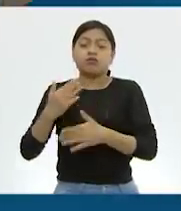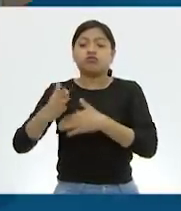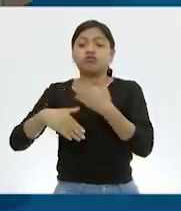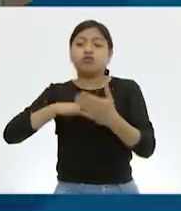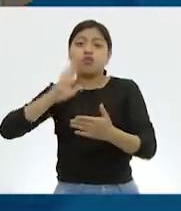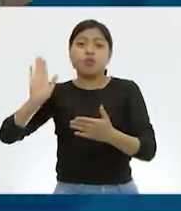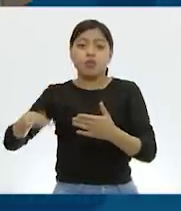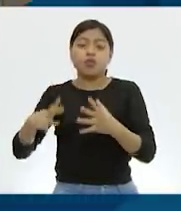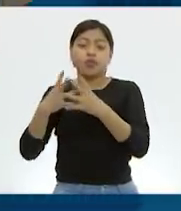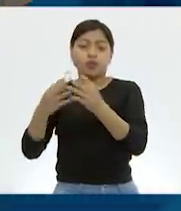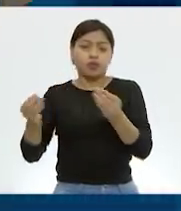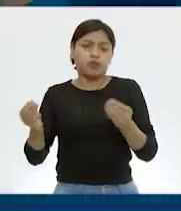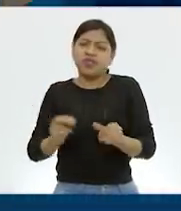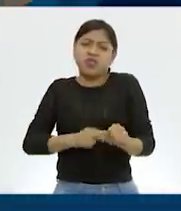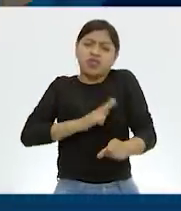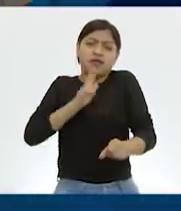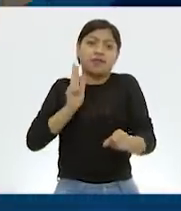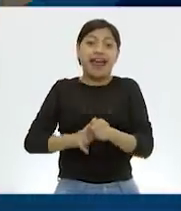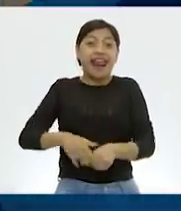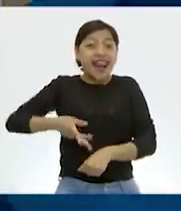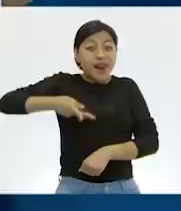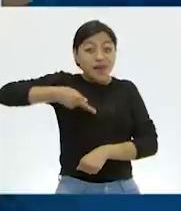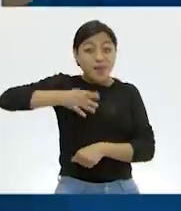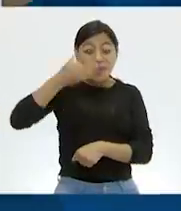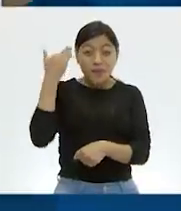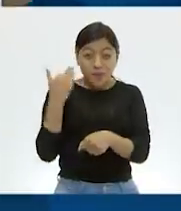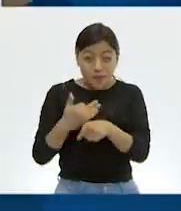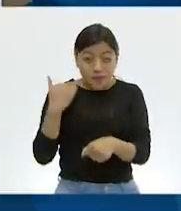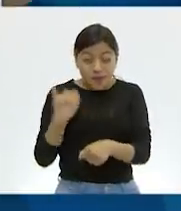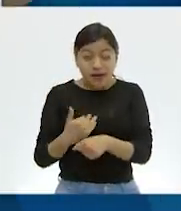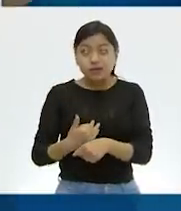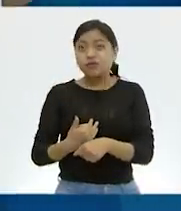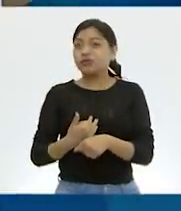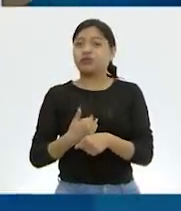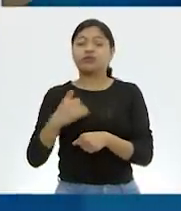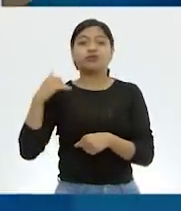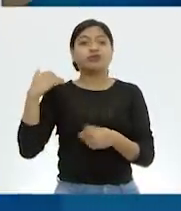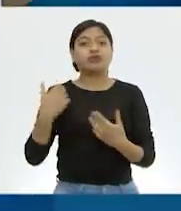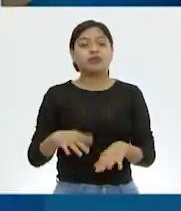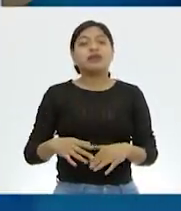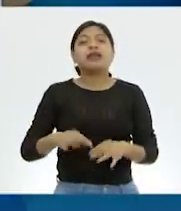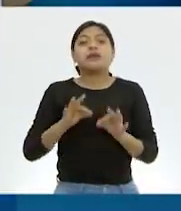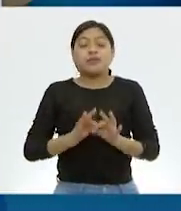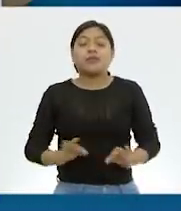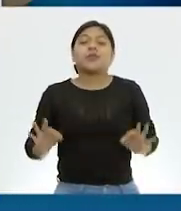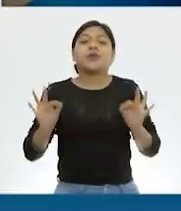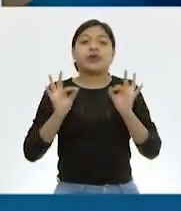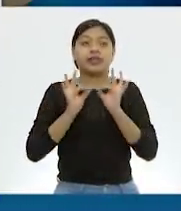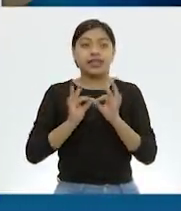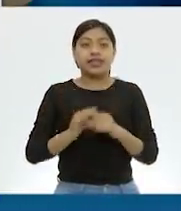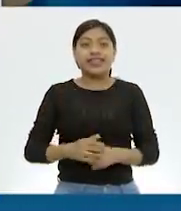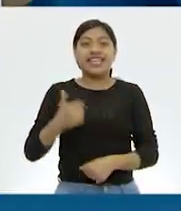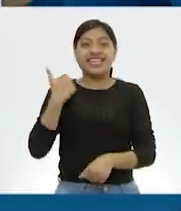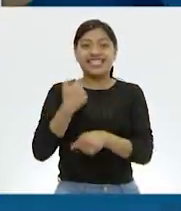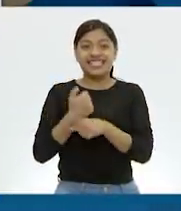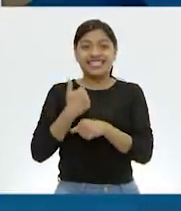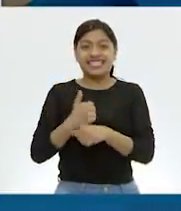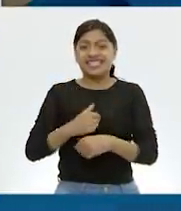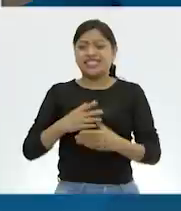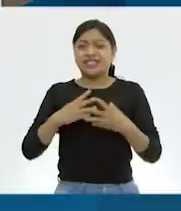natural. Sin embargo, hoy estamos en uno de los momentos más críticos, la sexta extinción